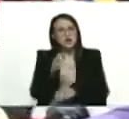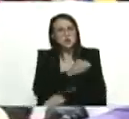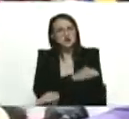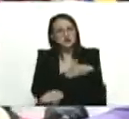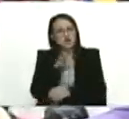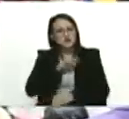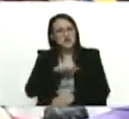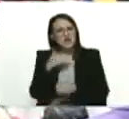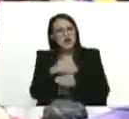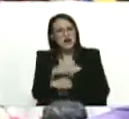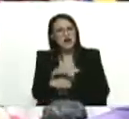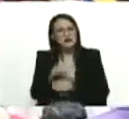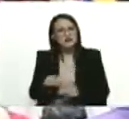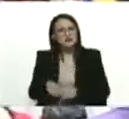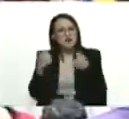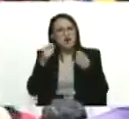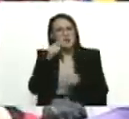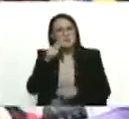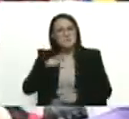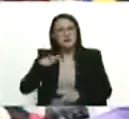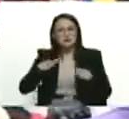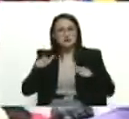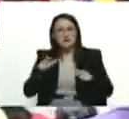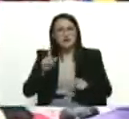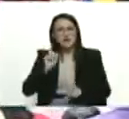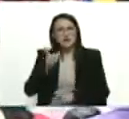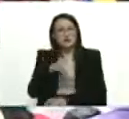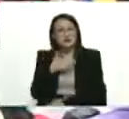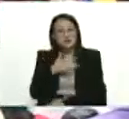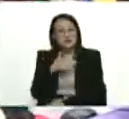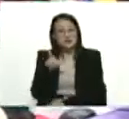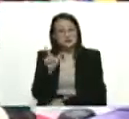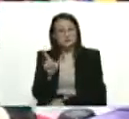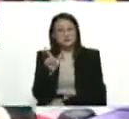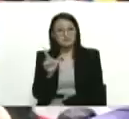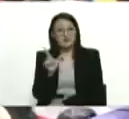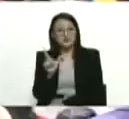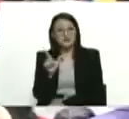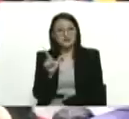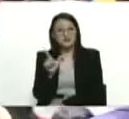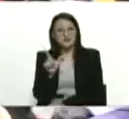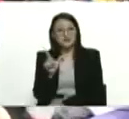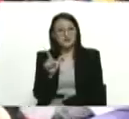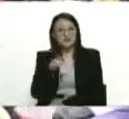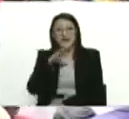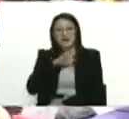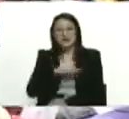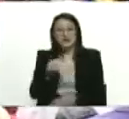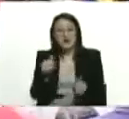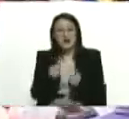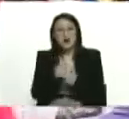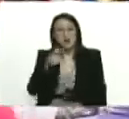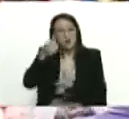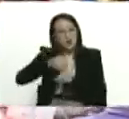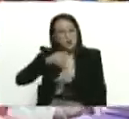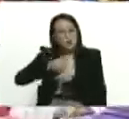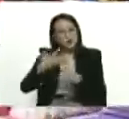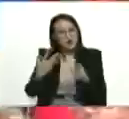calle atropellando a nuestra gente, y nuestra gente tiene que sentir que el Partido Socialista Unido de Venezuela está con ellos en su lucha.